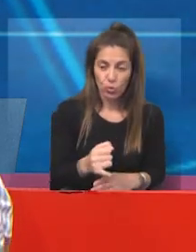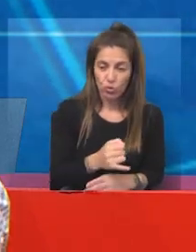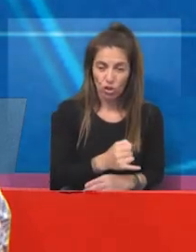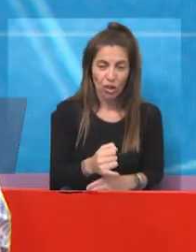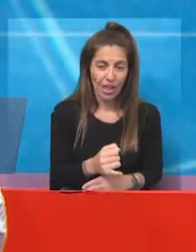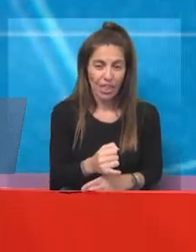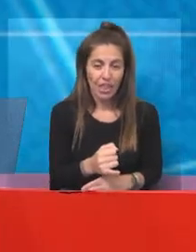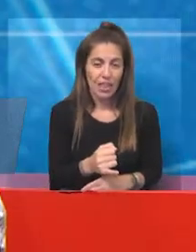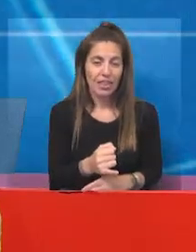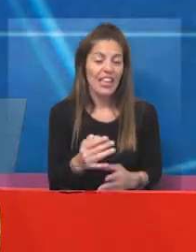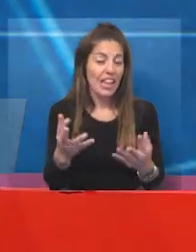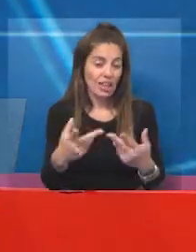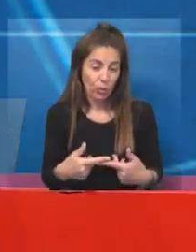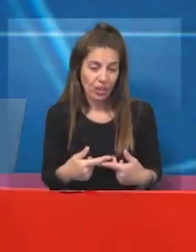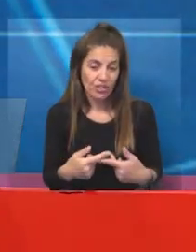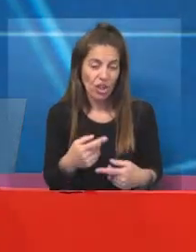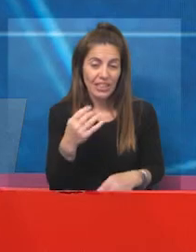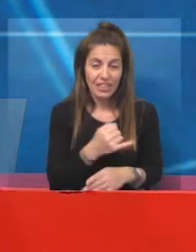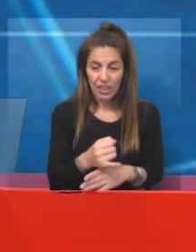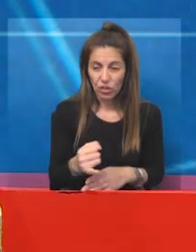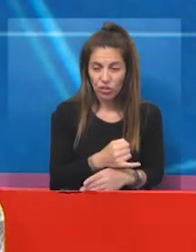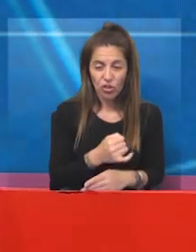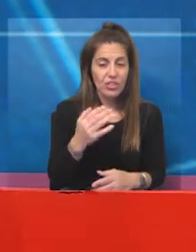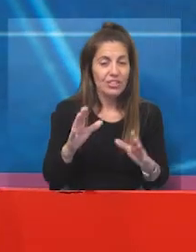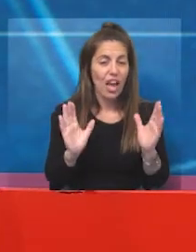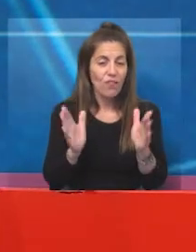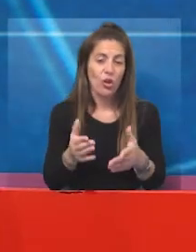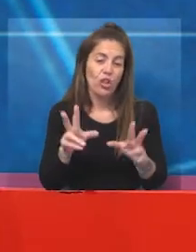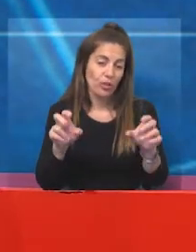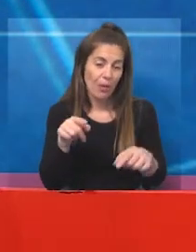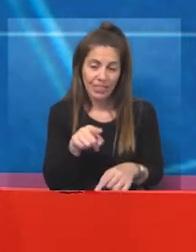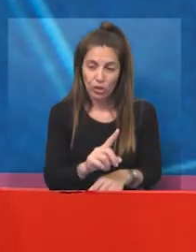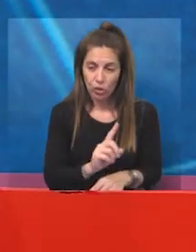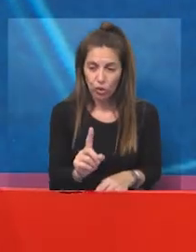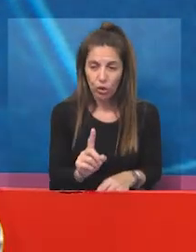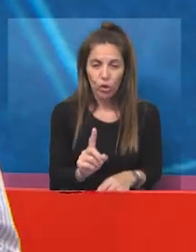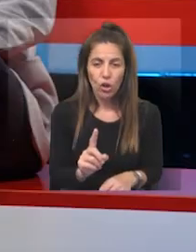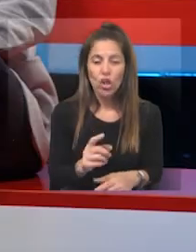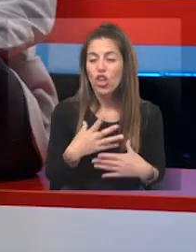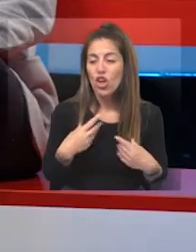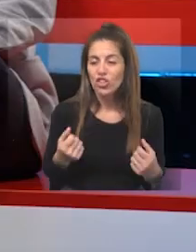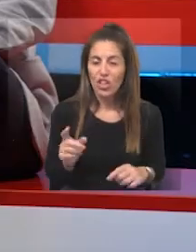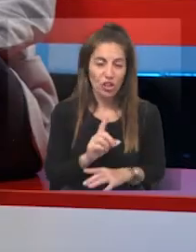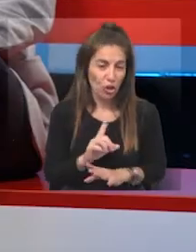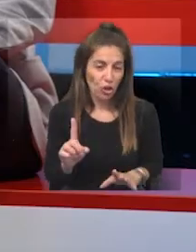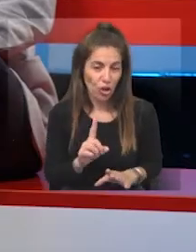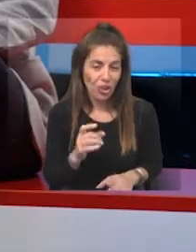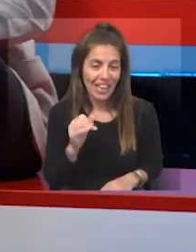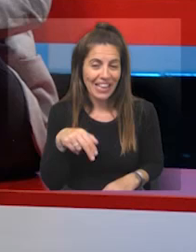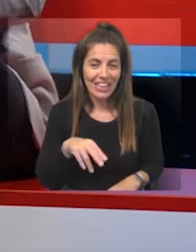que desde la articulación interinstitucional se aborde una temática de estas características eh No lo siento así por lo menos des